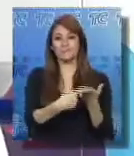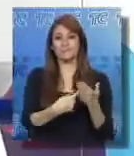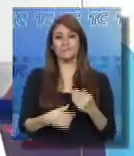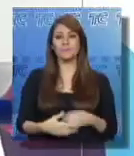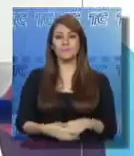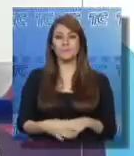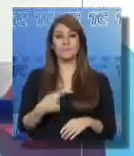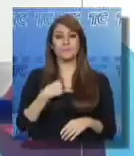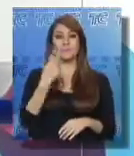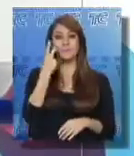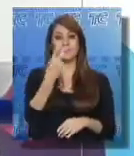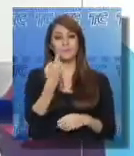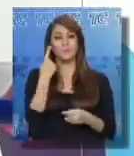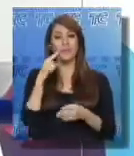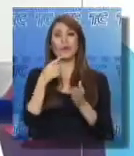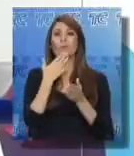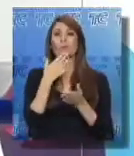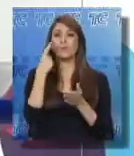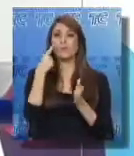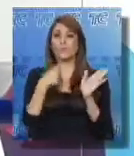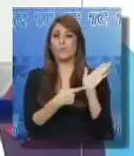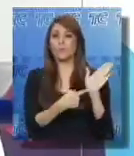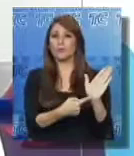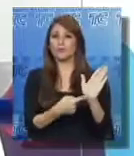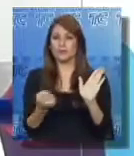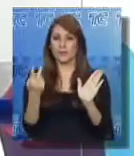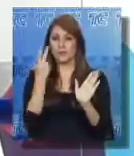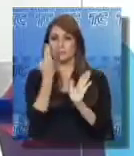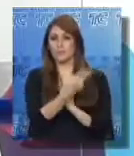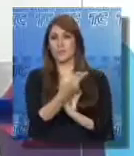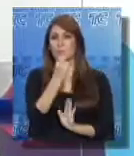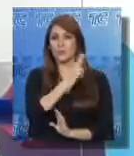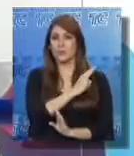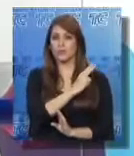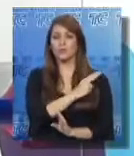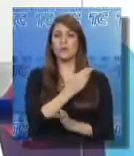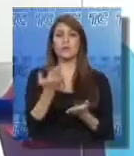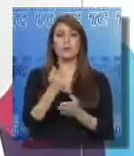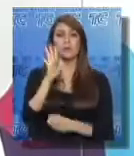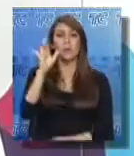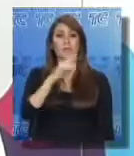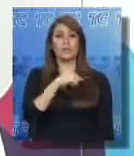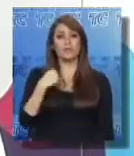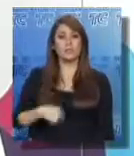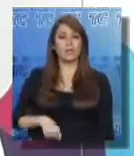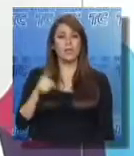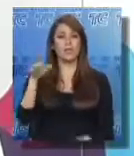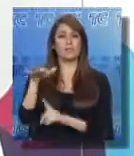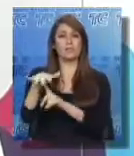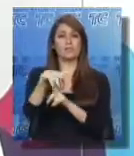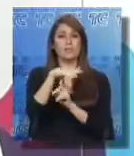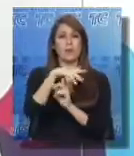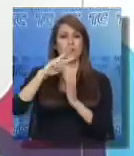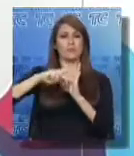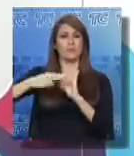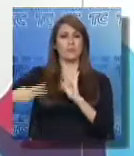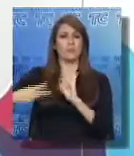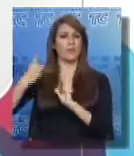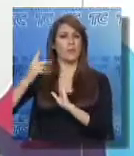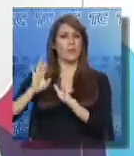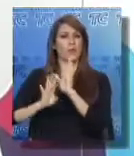la dimensión y la magnitud de lo que estamos planteando. Por ejemplo, en Beijing, su parque